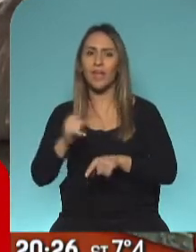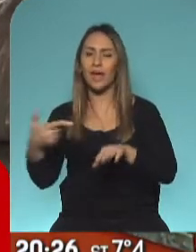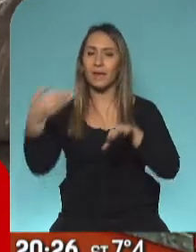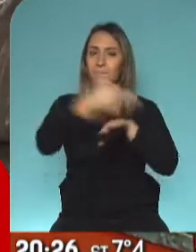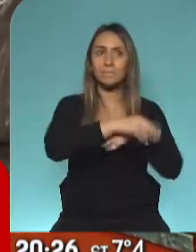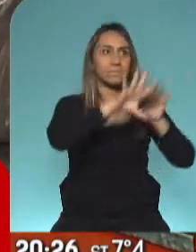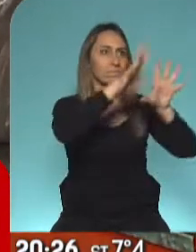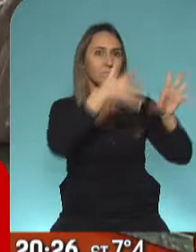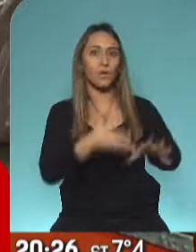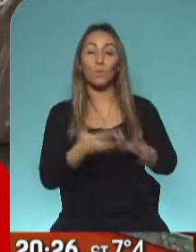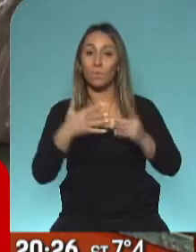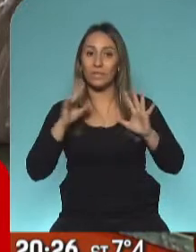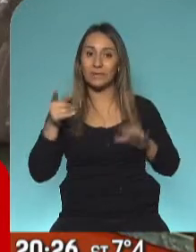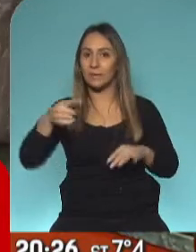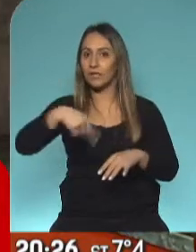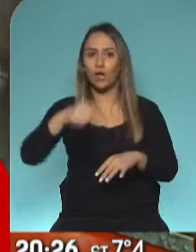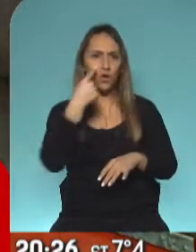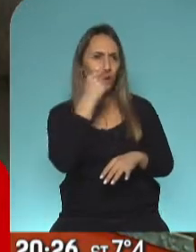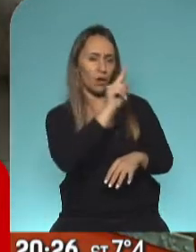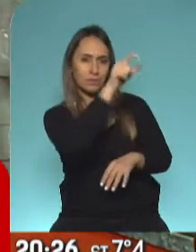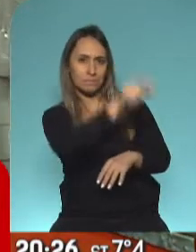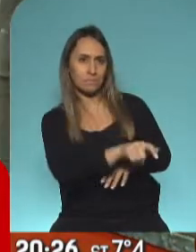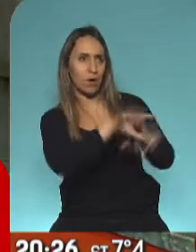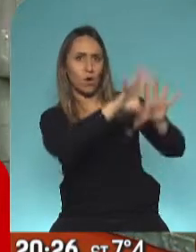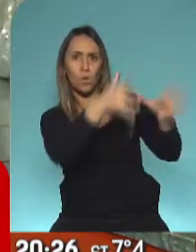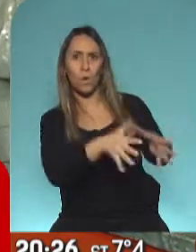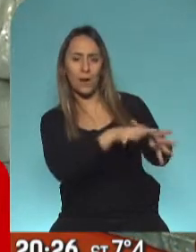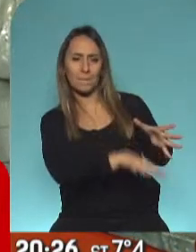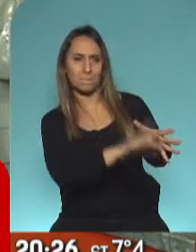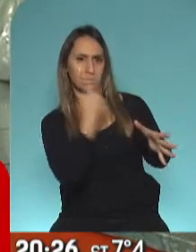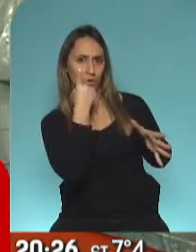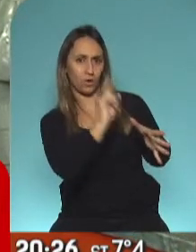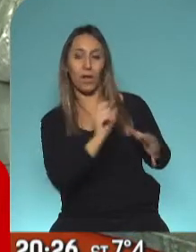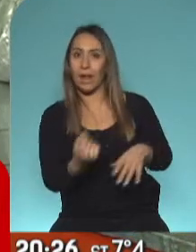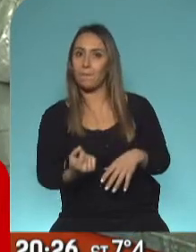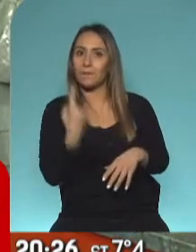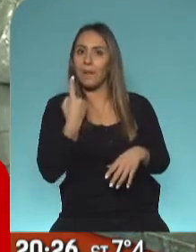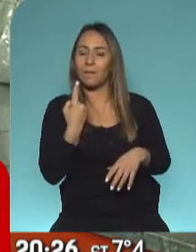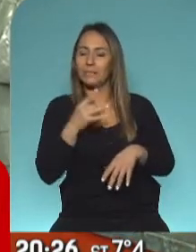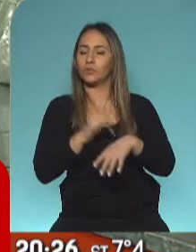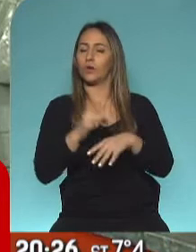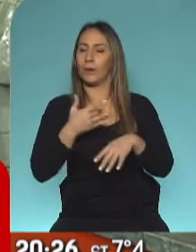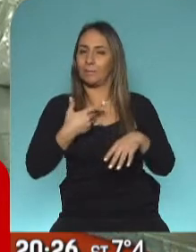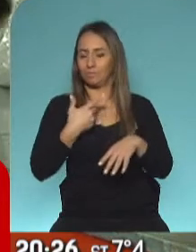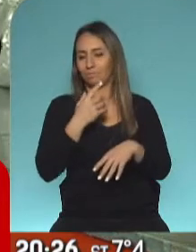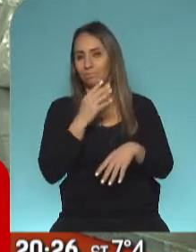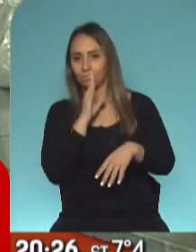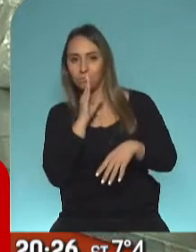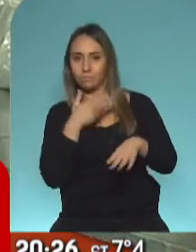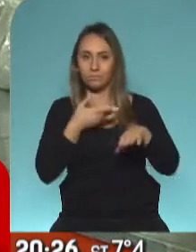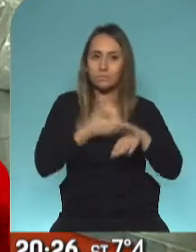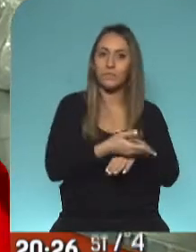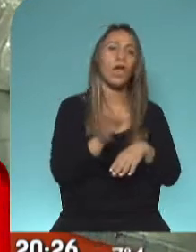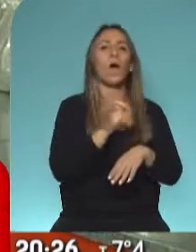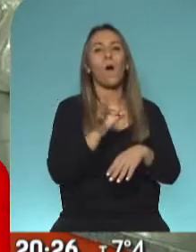no conoce los centros de inclusión que es la primera etapa o la primera vez que les toca estar en esa situación o que han escuchado de alguna